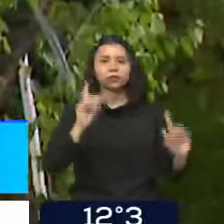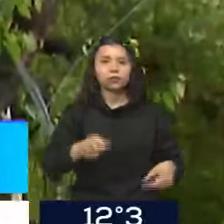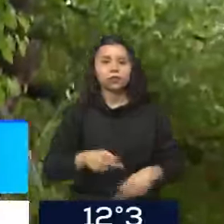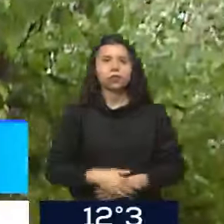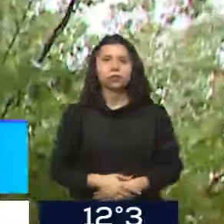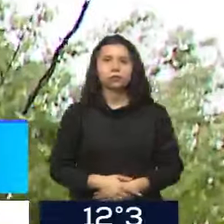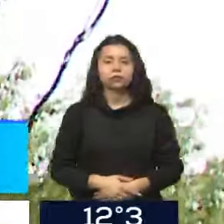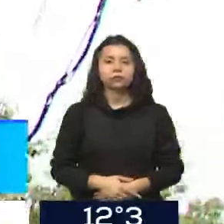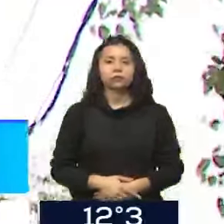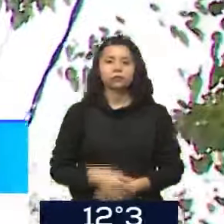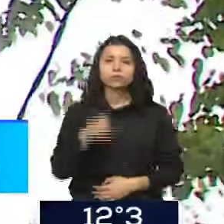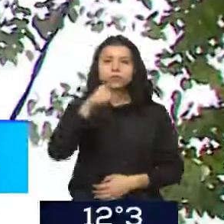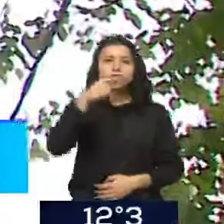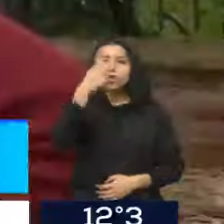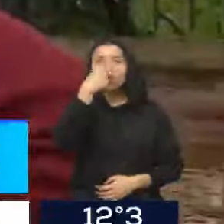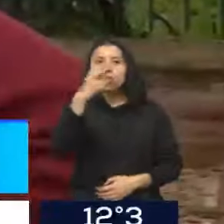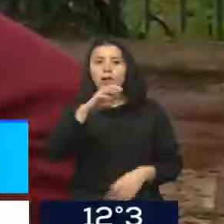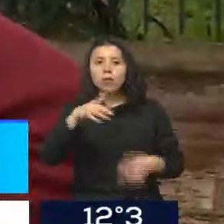como a las 12.